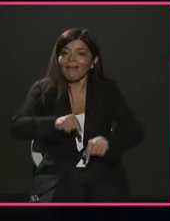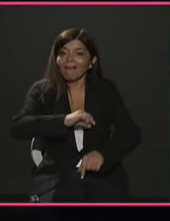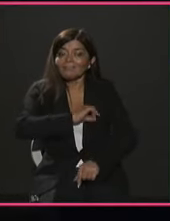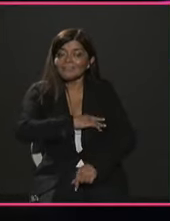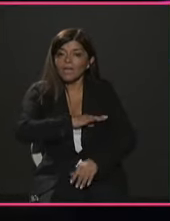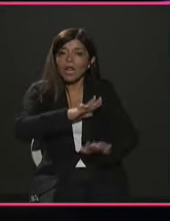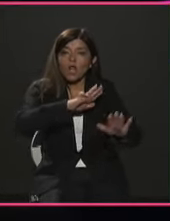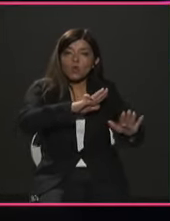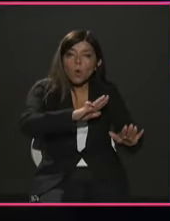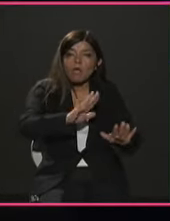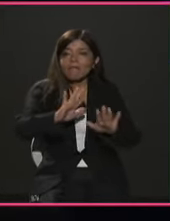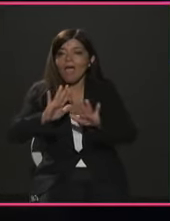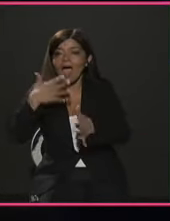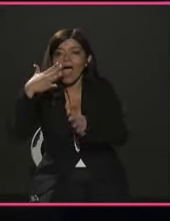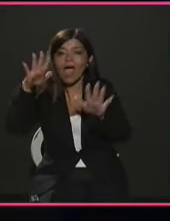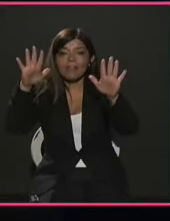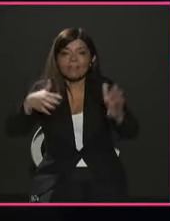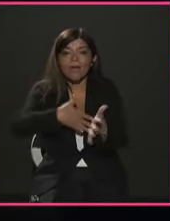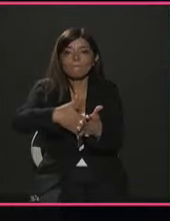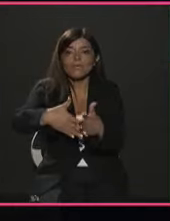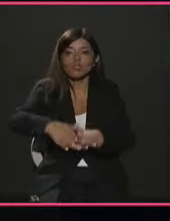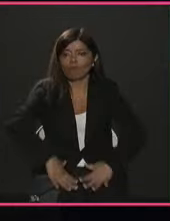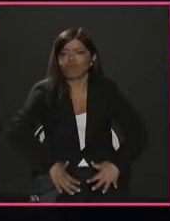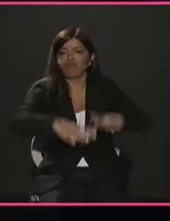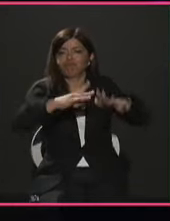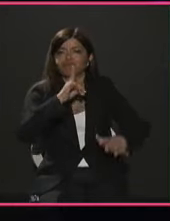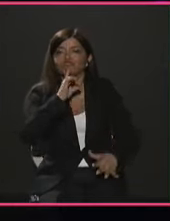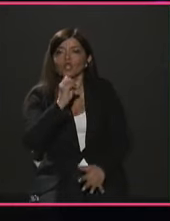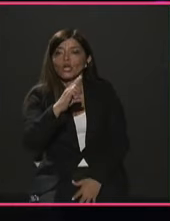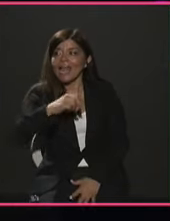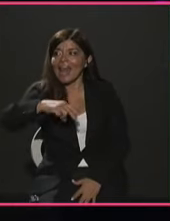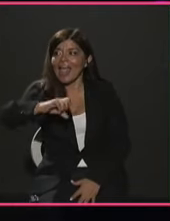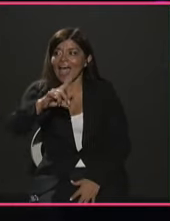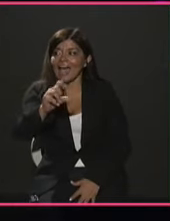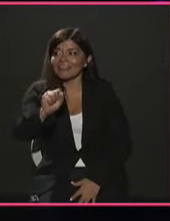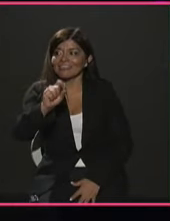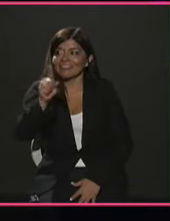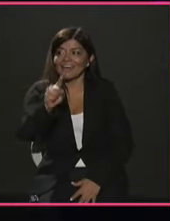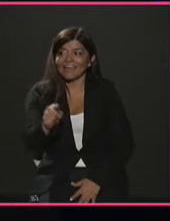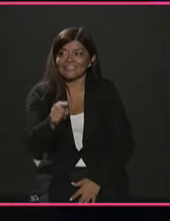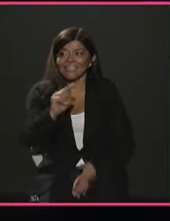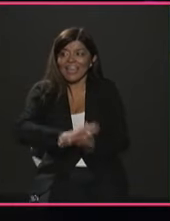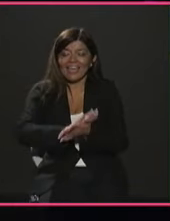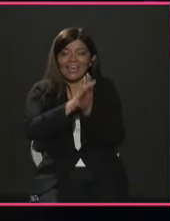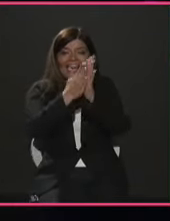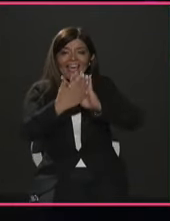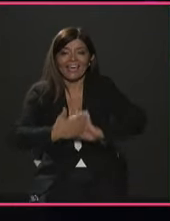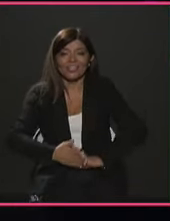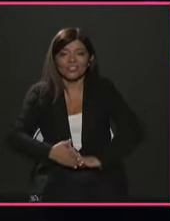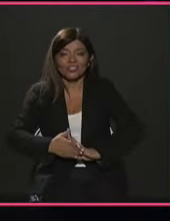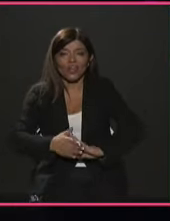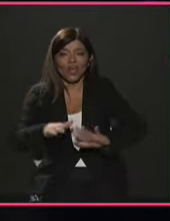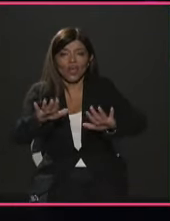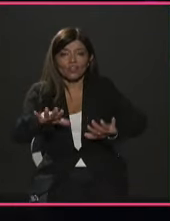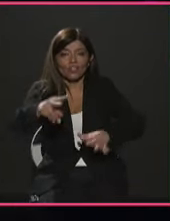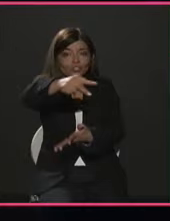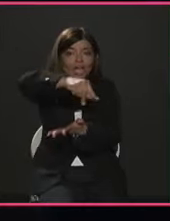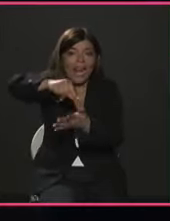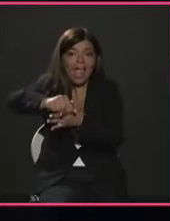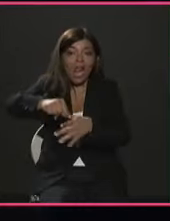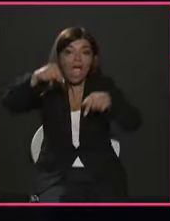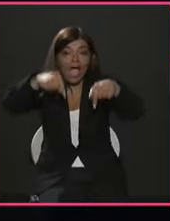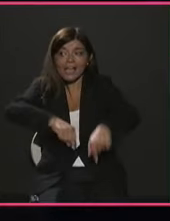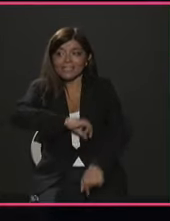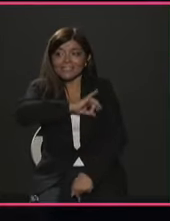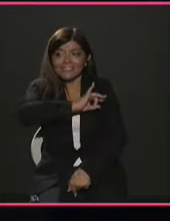9 a 10 millones de toneladas métricas en en todos los salarios y chile